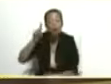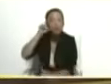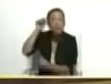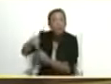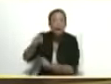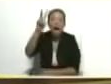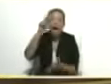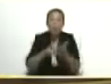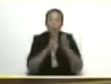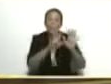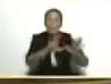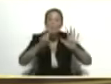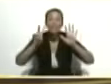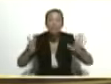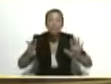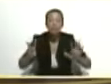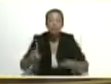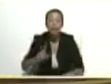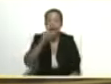Año 2017,